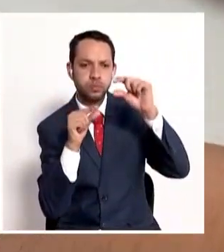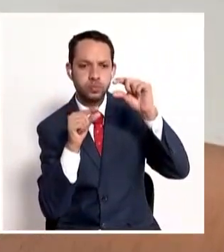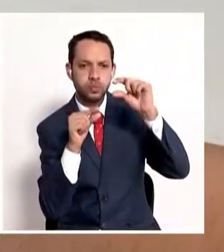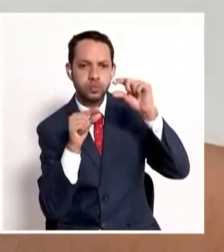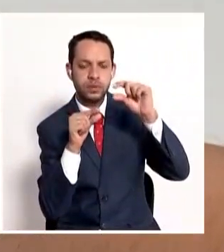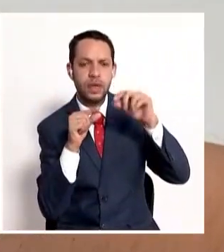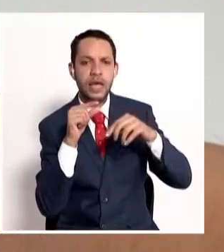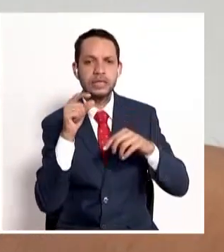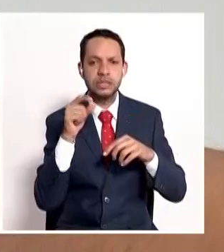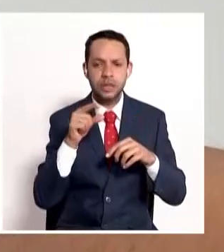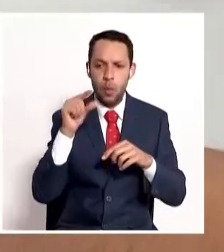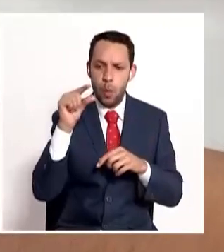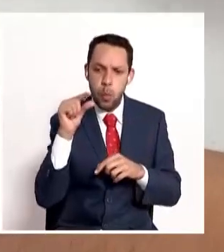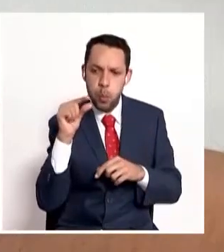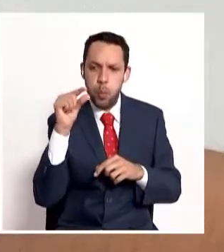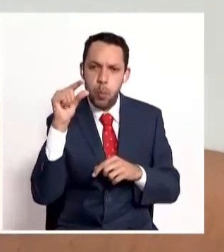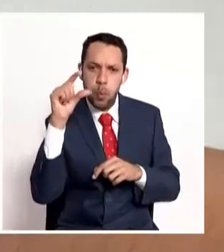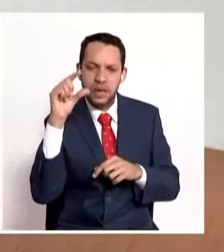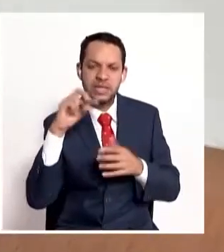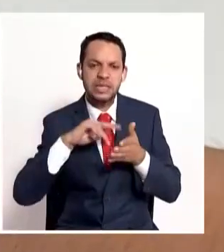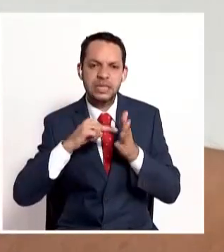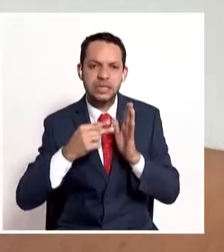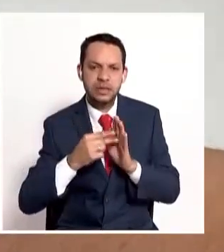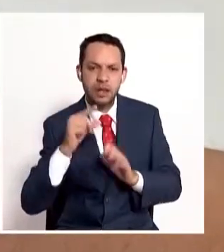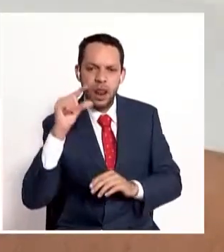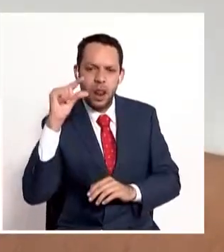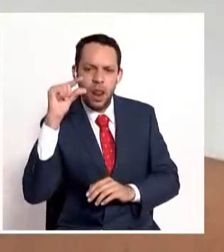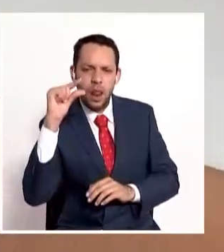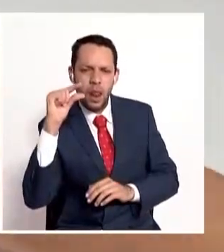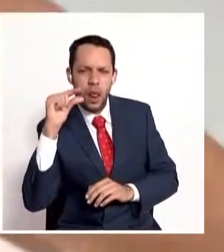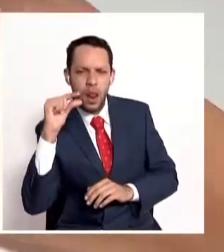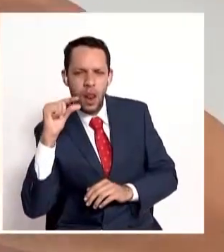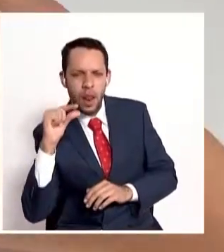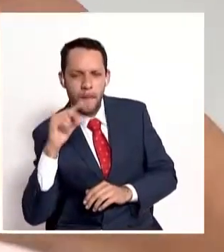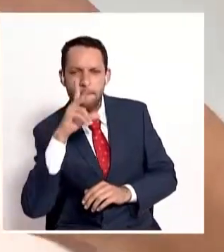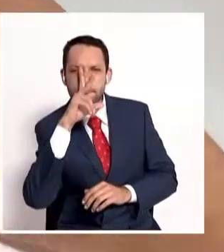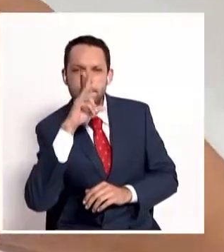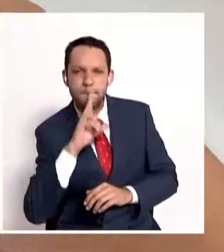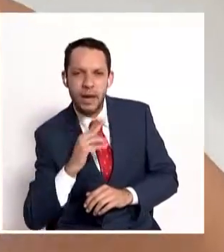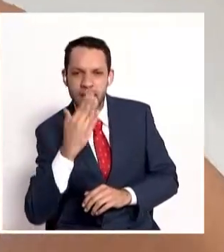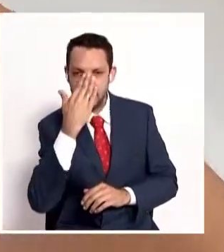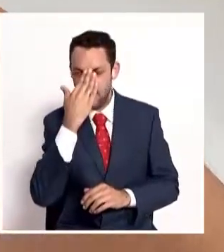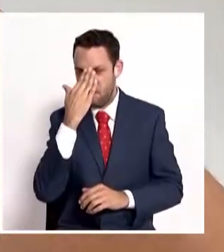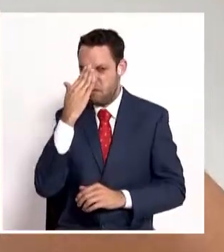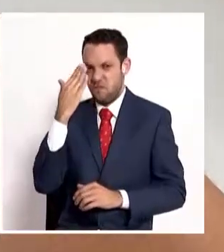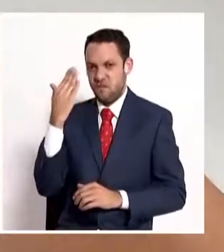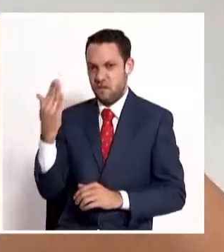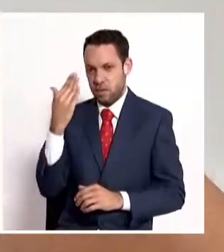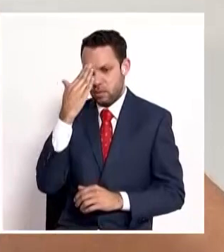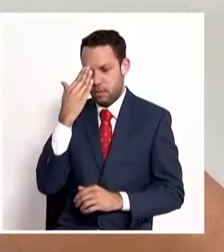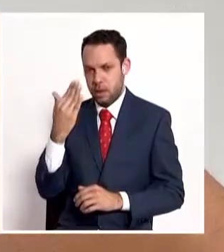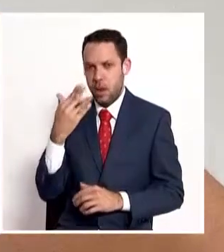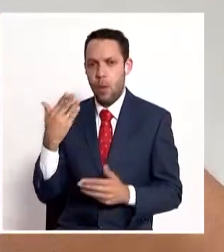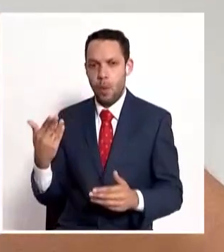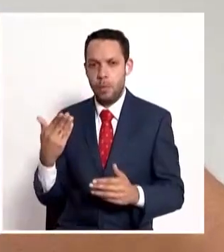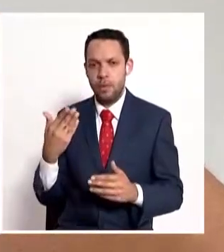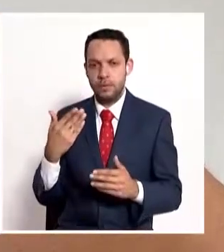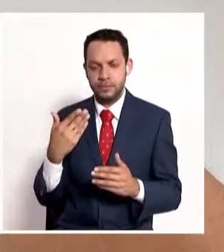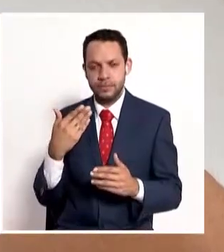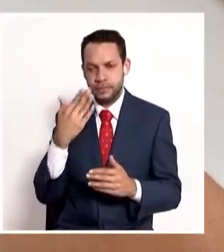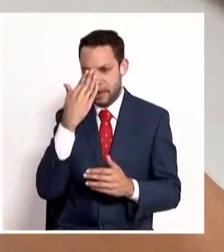disminuido y hay una visión que es como si la hubieran uno de frente o sea como si lo hubieran así de atrás